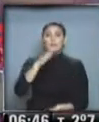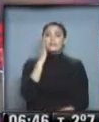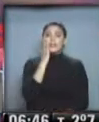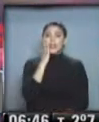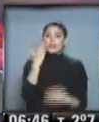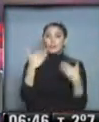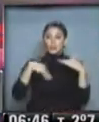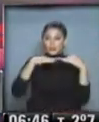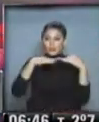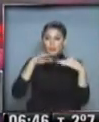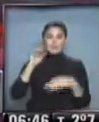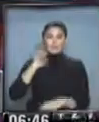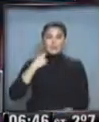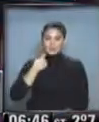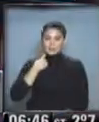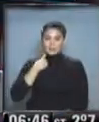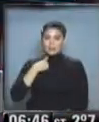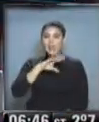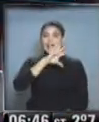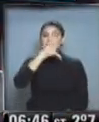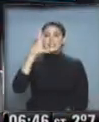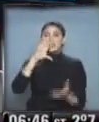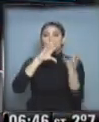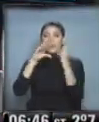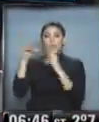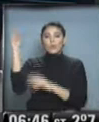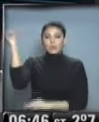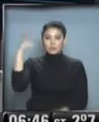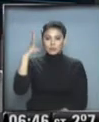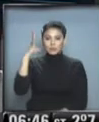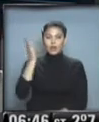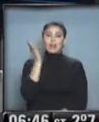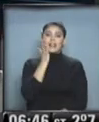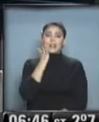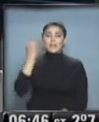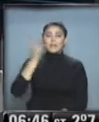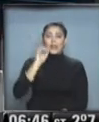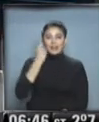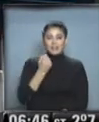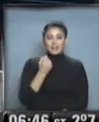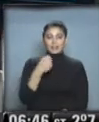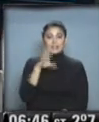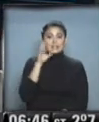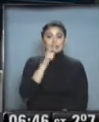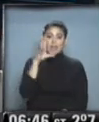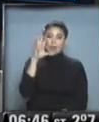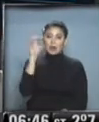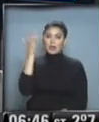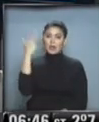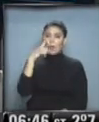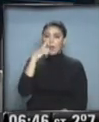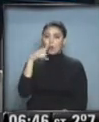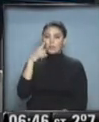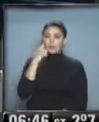máxima alcanzará los 13 grados, el cielo estará apenas algo nublado, tendremos una tarde excelente, teniendo en cuenta los últimos días de tanto frío y